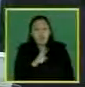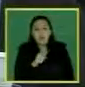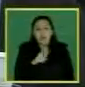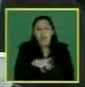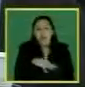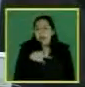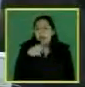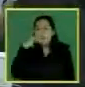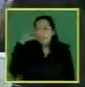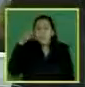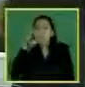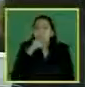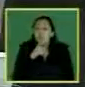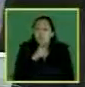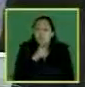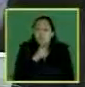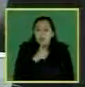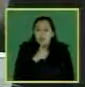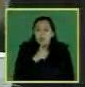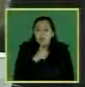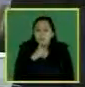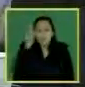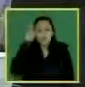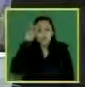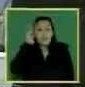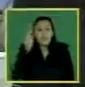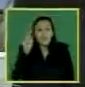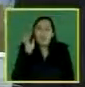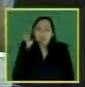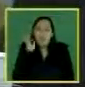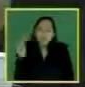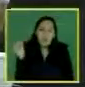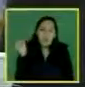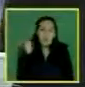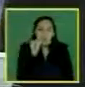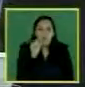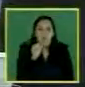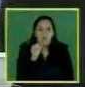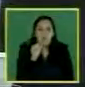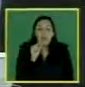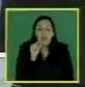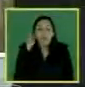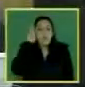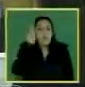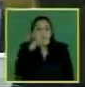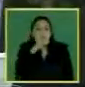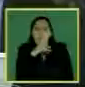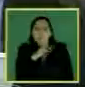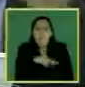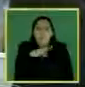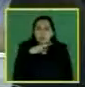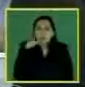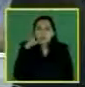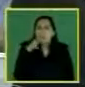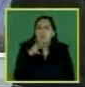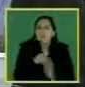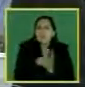alma. Al decir que los indios nuestros no tenían alma, lo que estaban diciendo es, hagan lo que quieran con